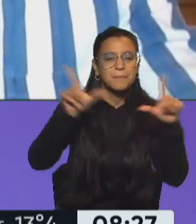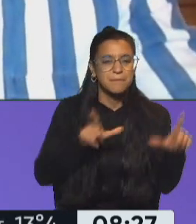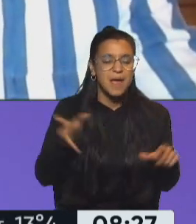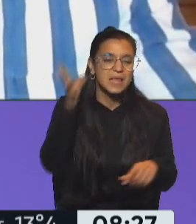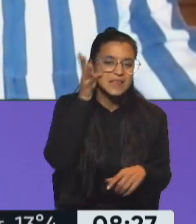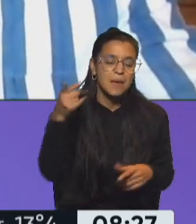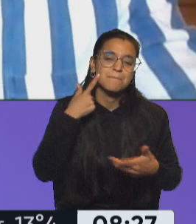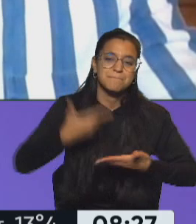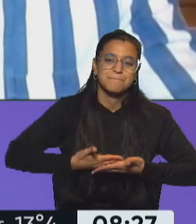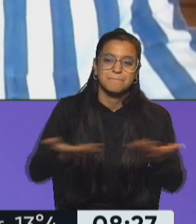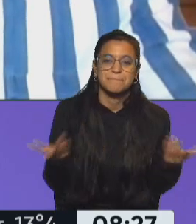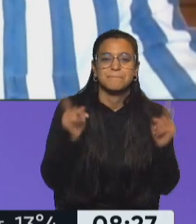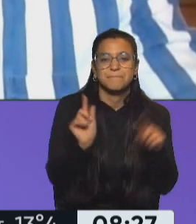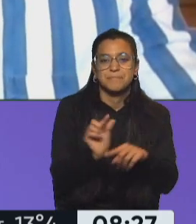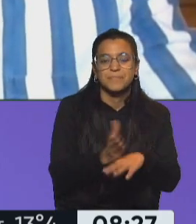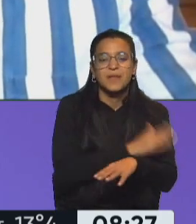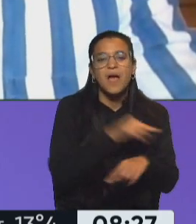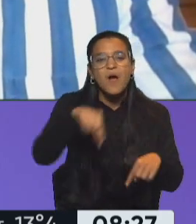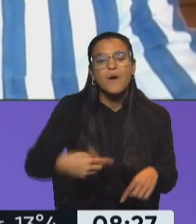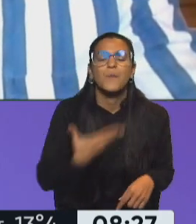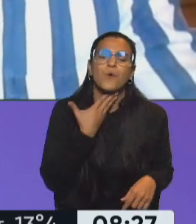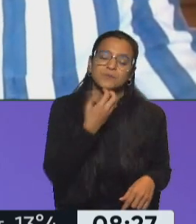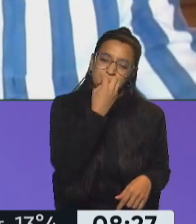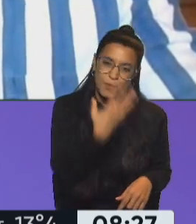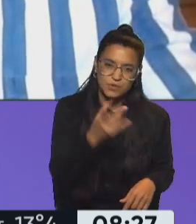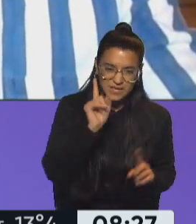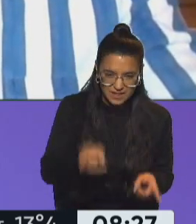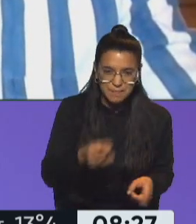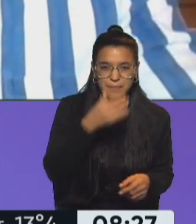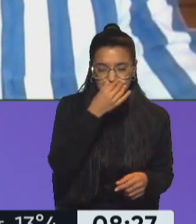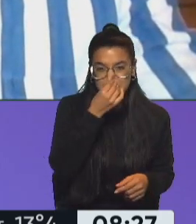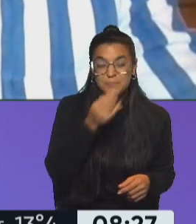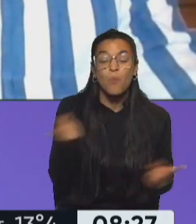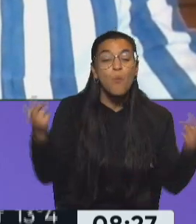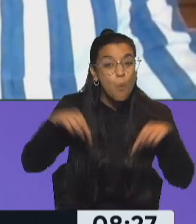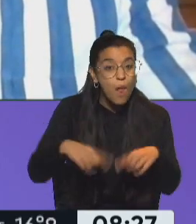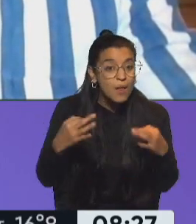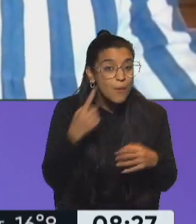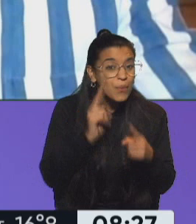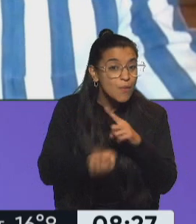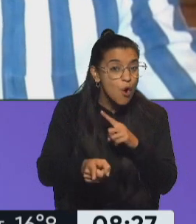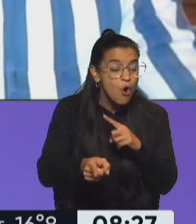que nos mostrabas recién nada más, nos vamos a una voz maravillosa también, que afortunadamente vuelve en vivo.